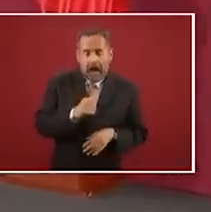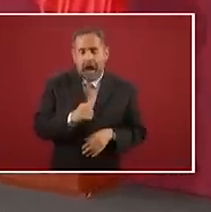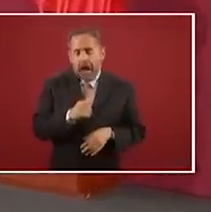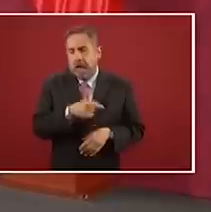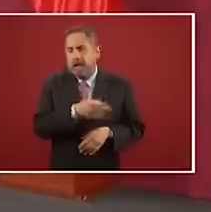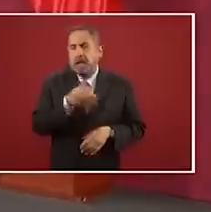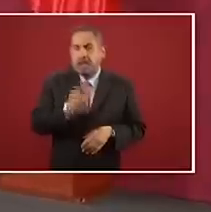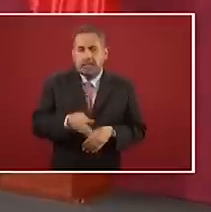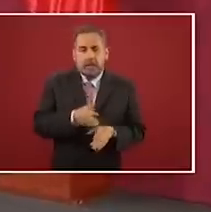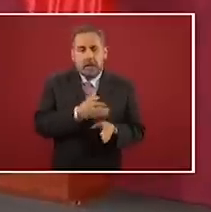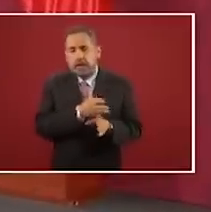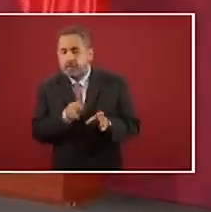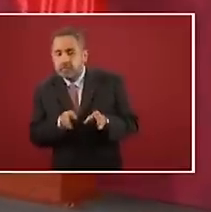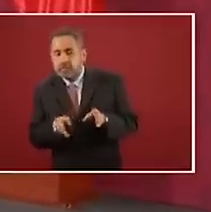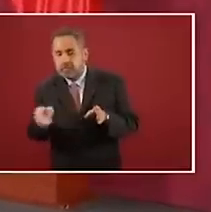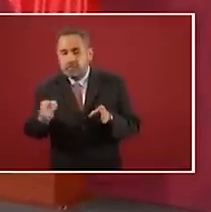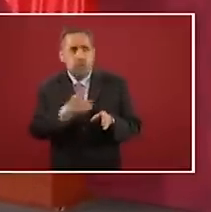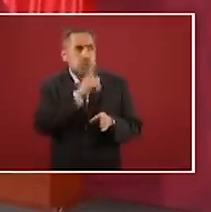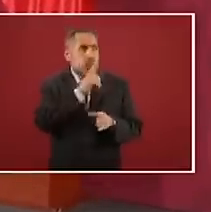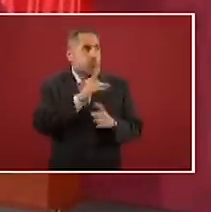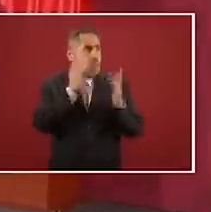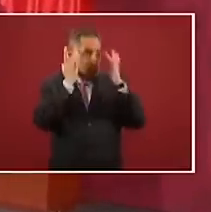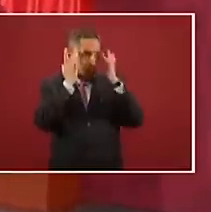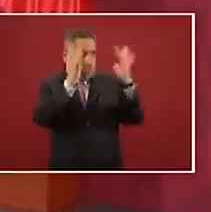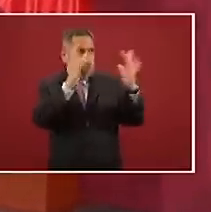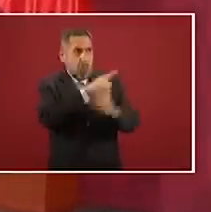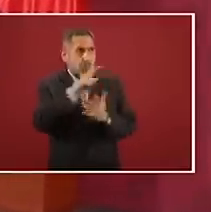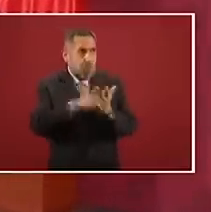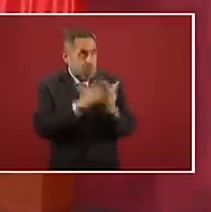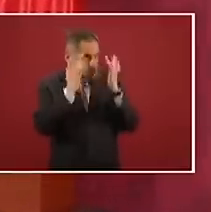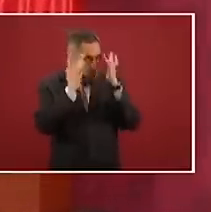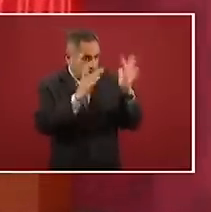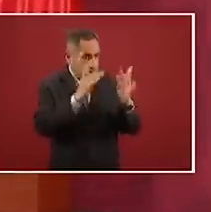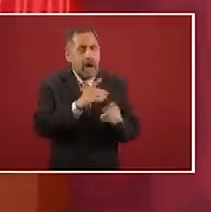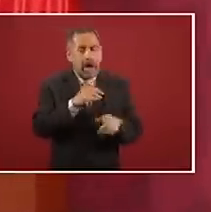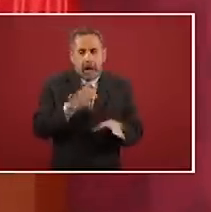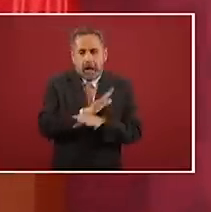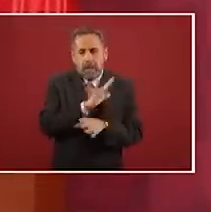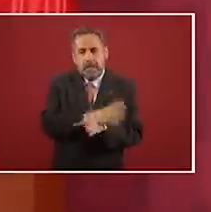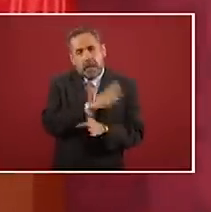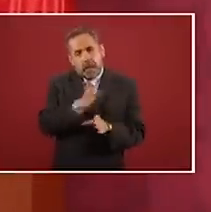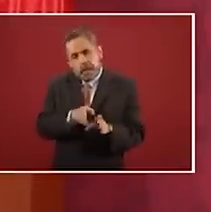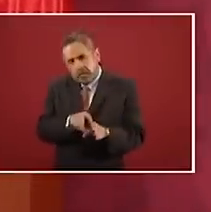estos sitios sagrados, se logre un trazo